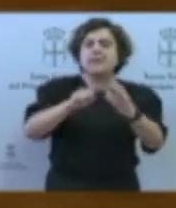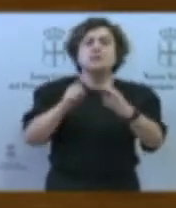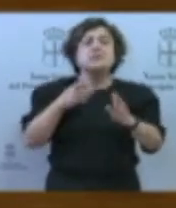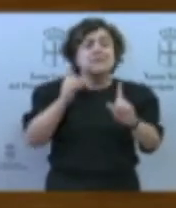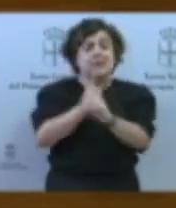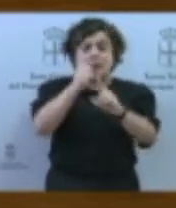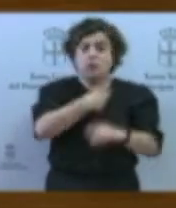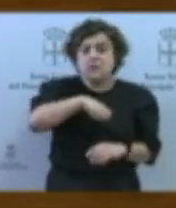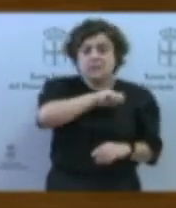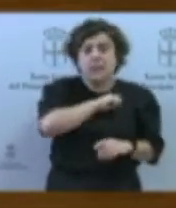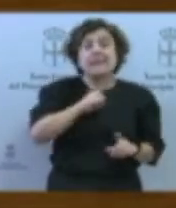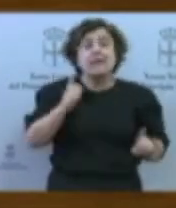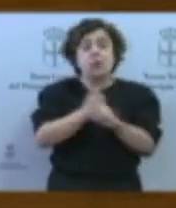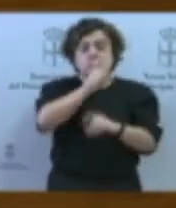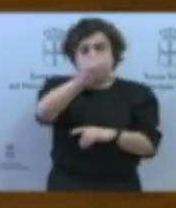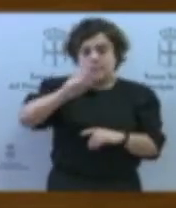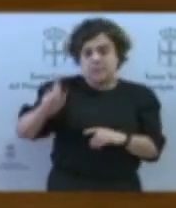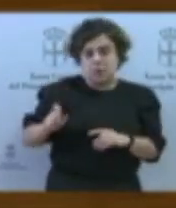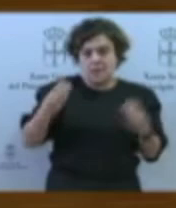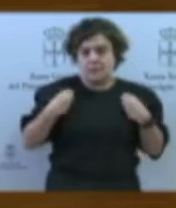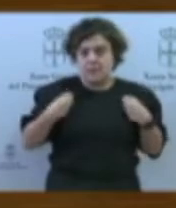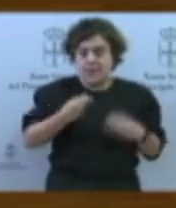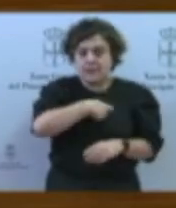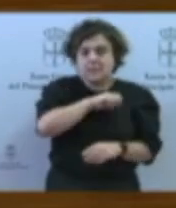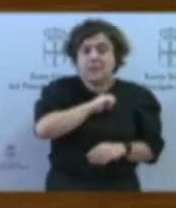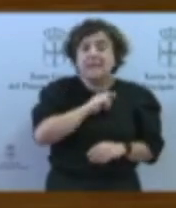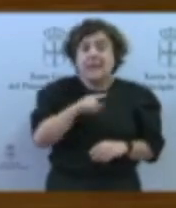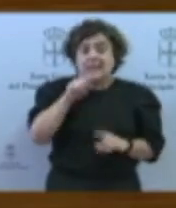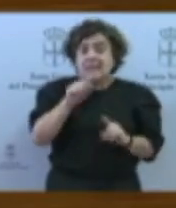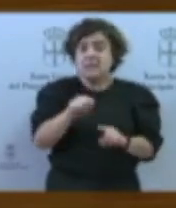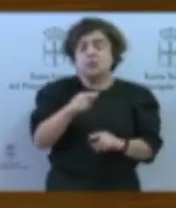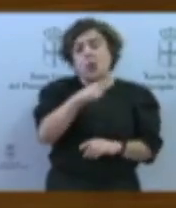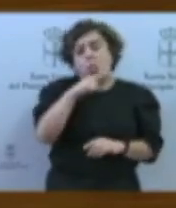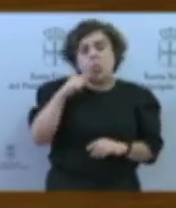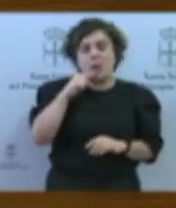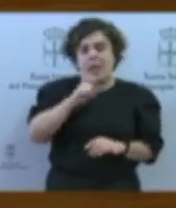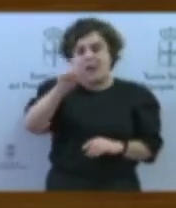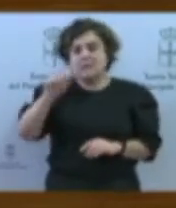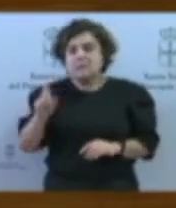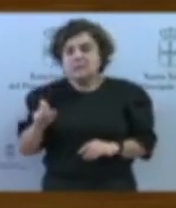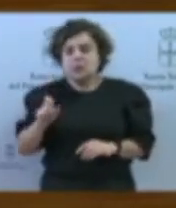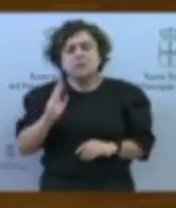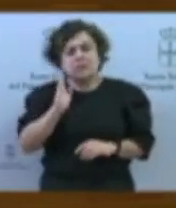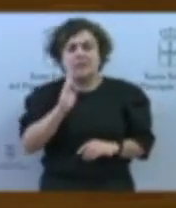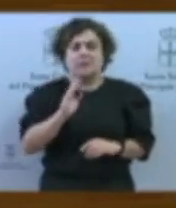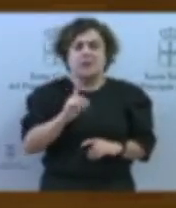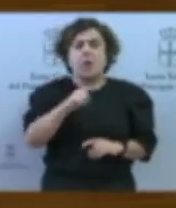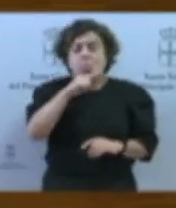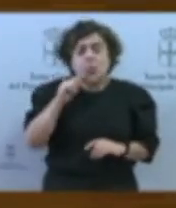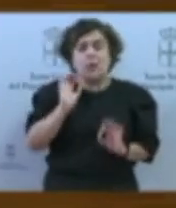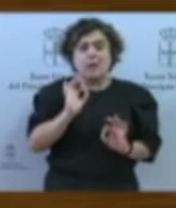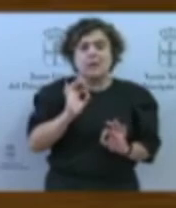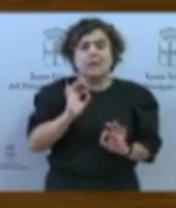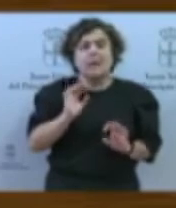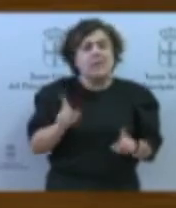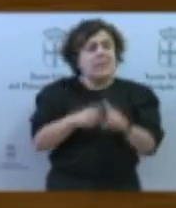eso es lo que realmente duele a los ciudadanos y a los ciudadanos, lo que realmente duele. Y por muy grande que sea la bandera de España que saquen en la Plaza de